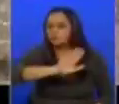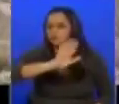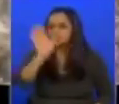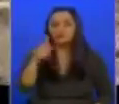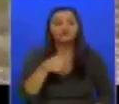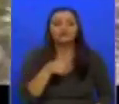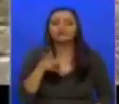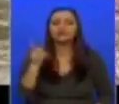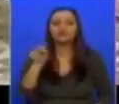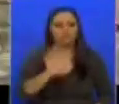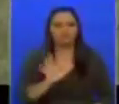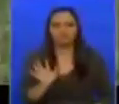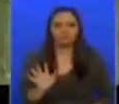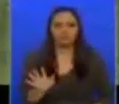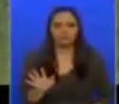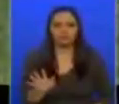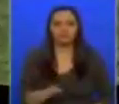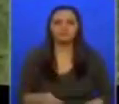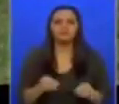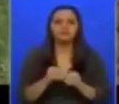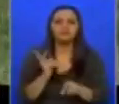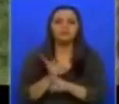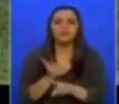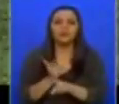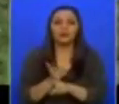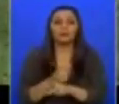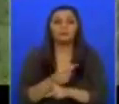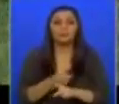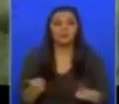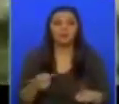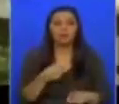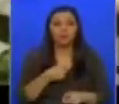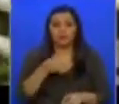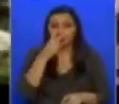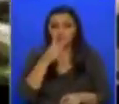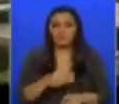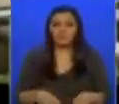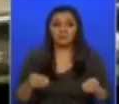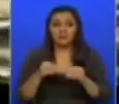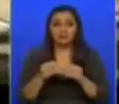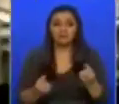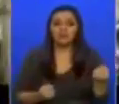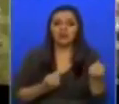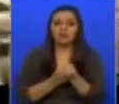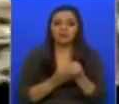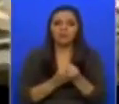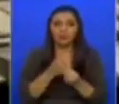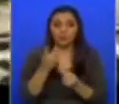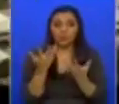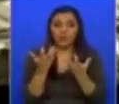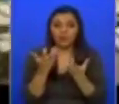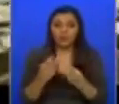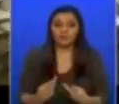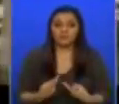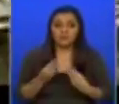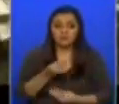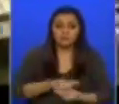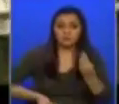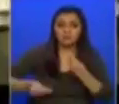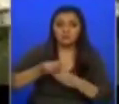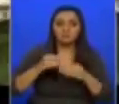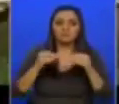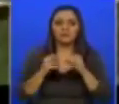se haga relleno en esta zona, es de alto riesgo. Y lo que sí es vamos a dar todo el apoyo para los que quieran reubicarse en zonas